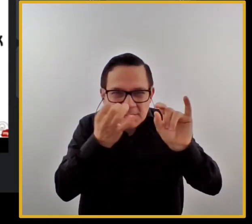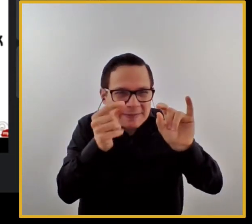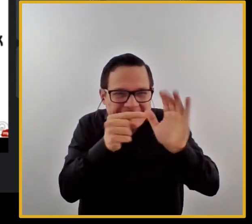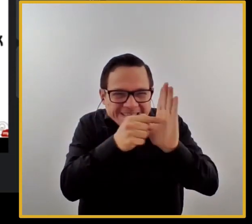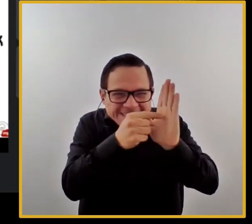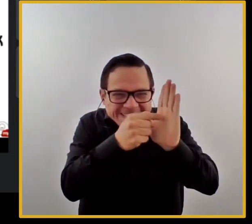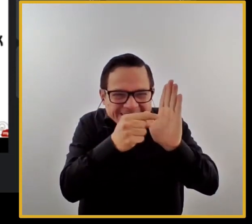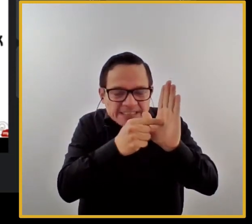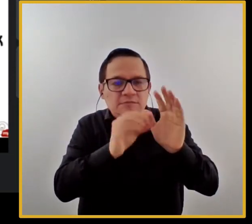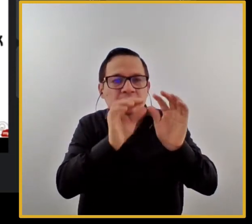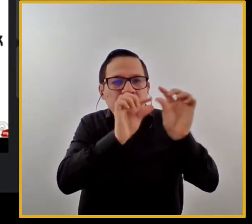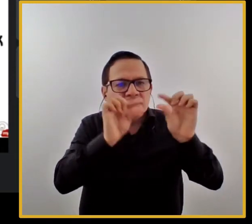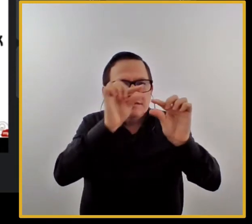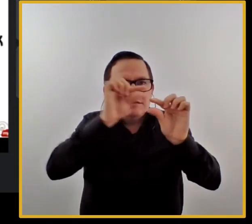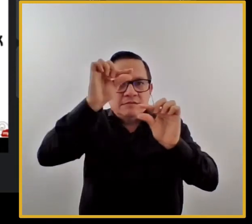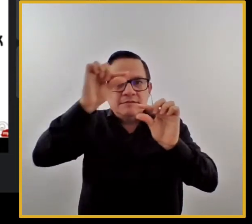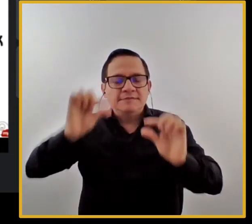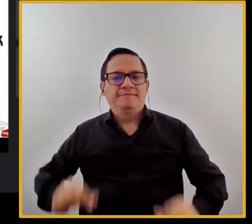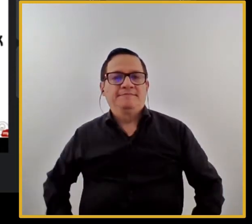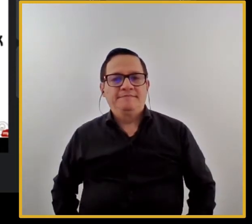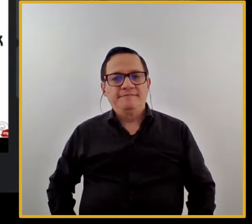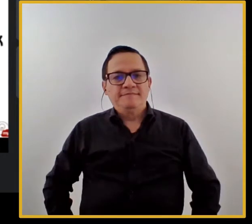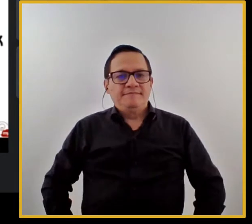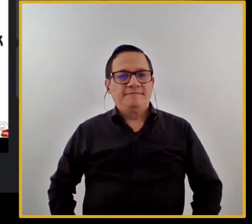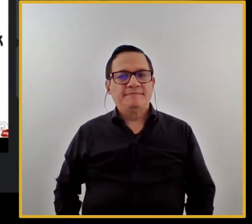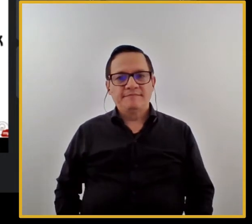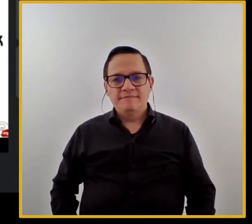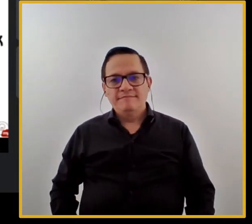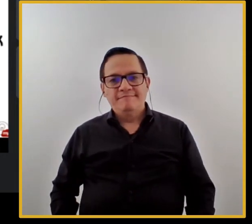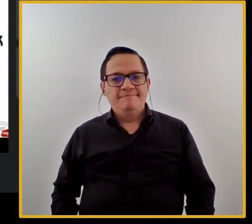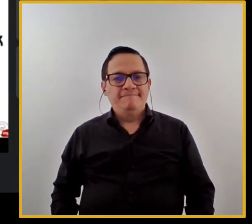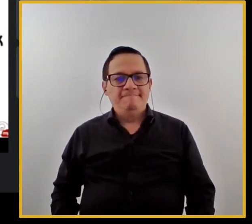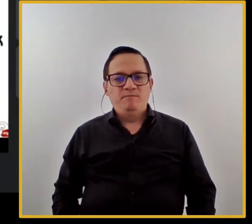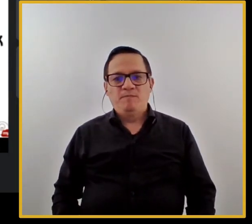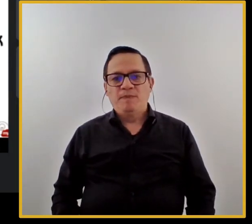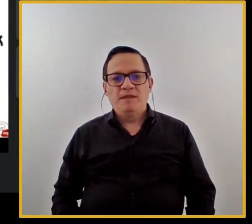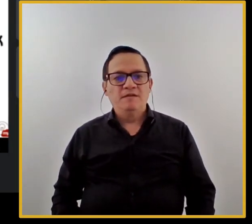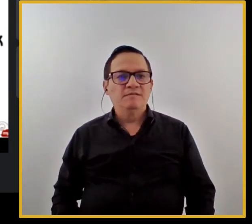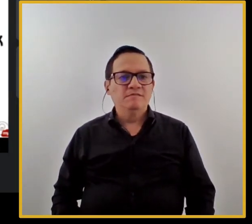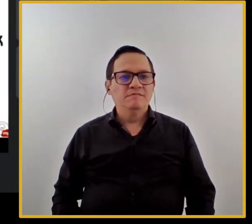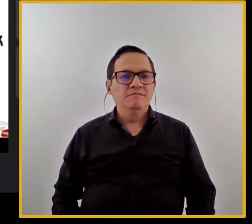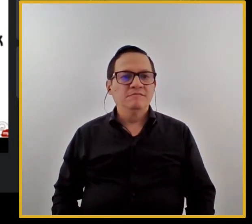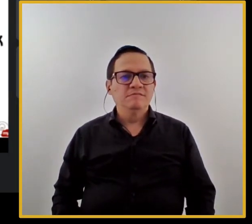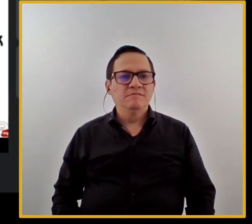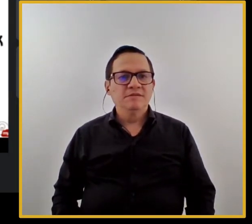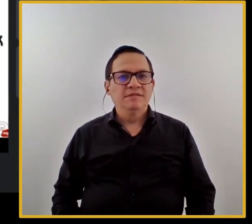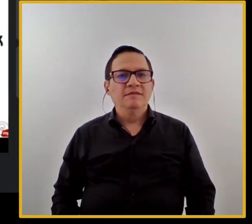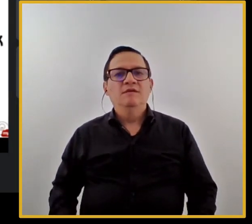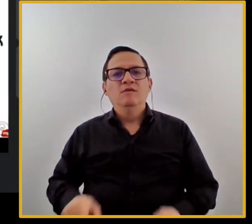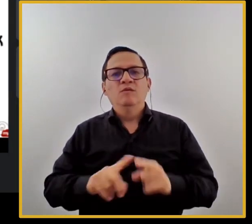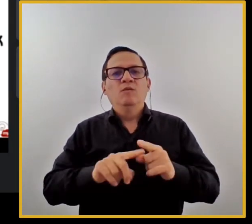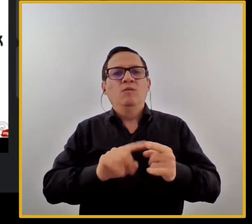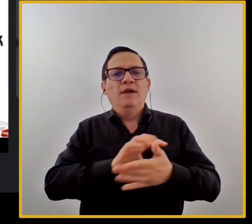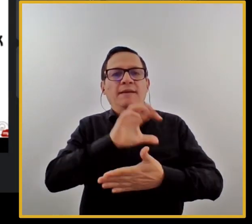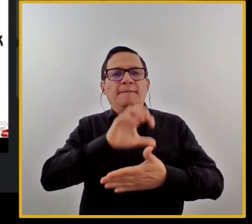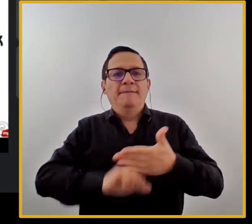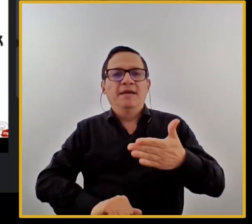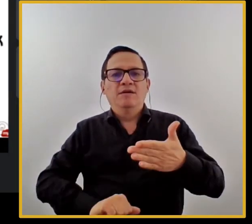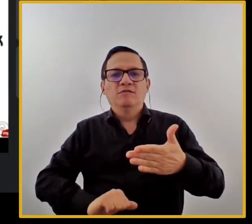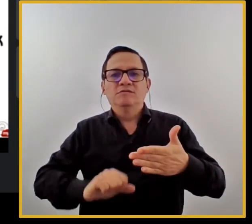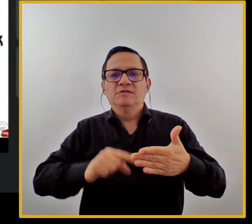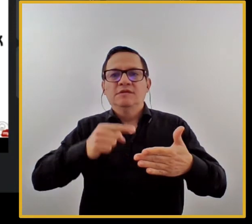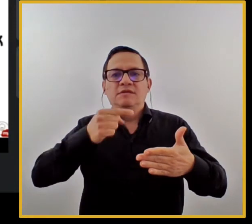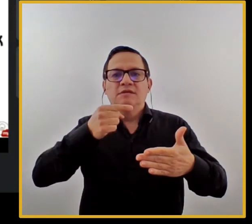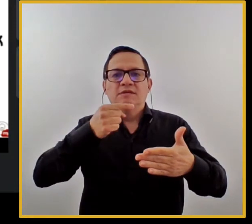du igual a u al cuadrado de x2 de x, ¿sí? Menos x2 por